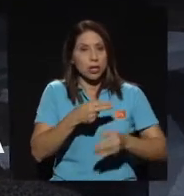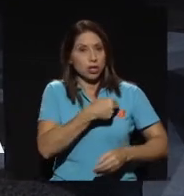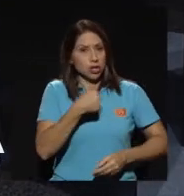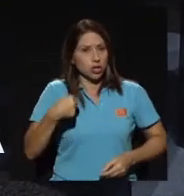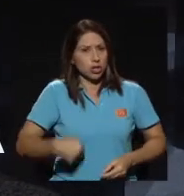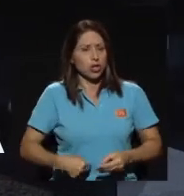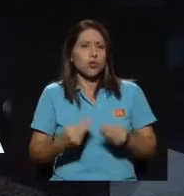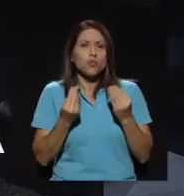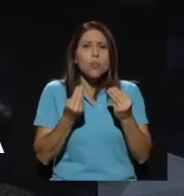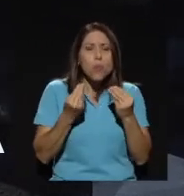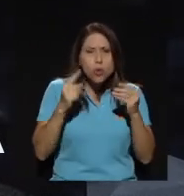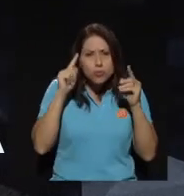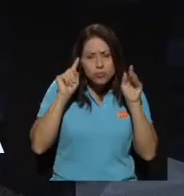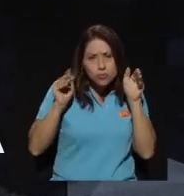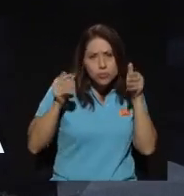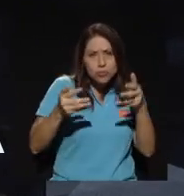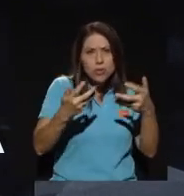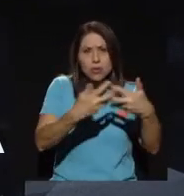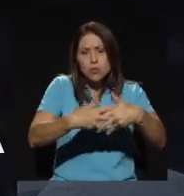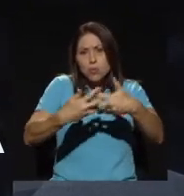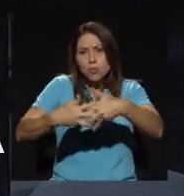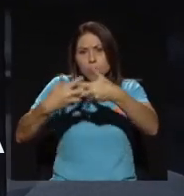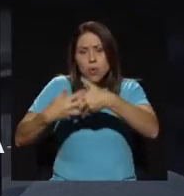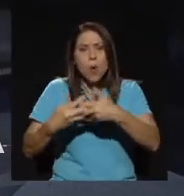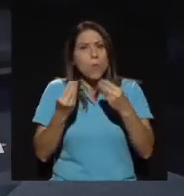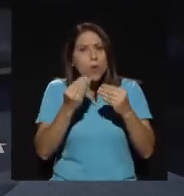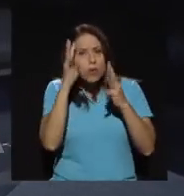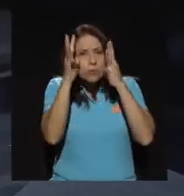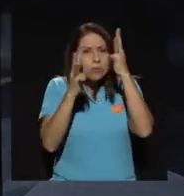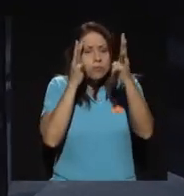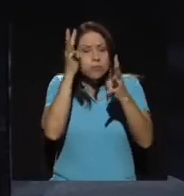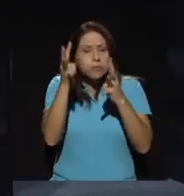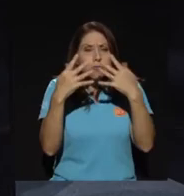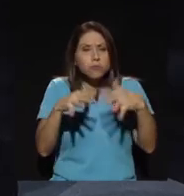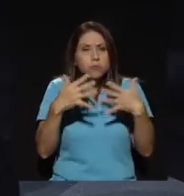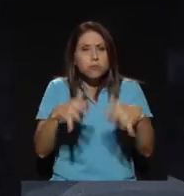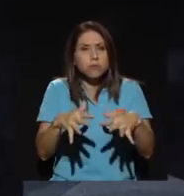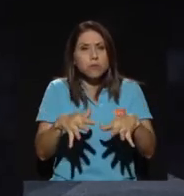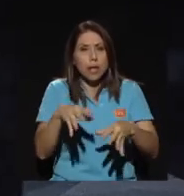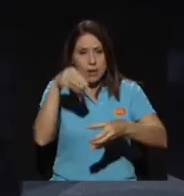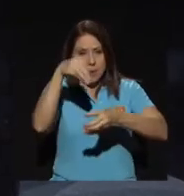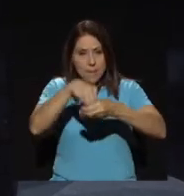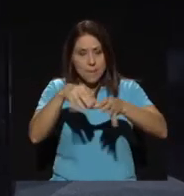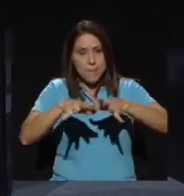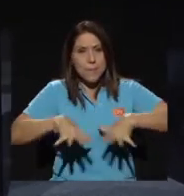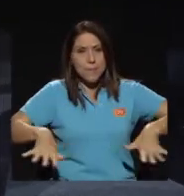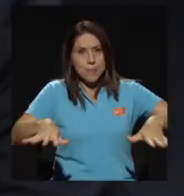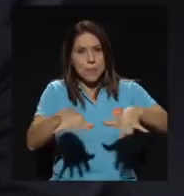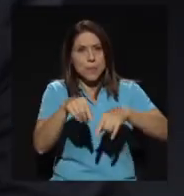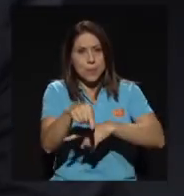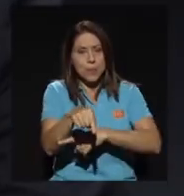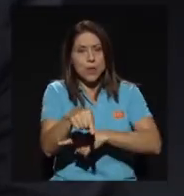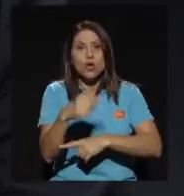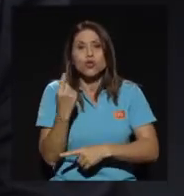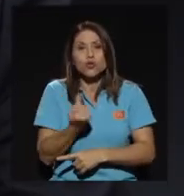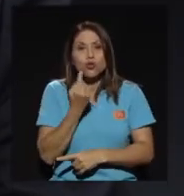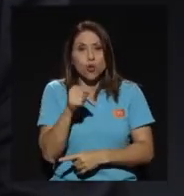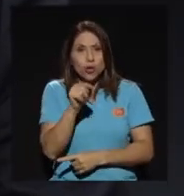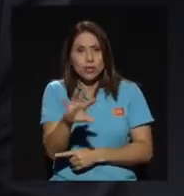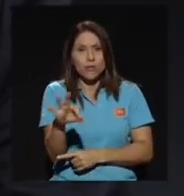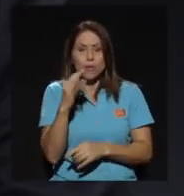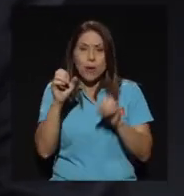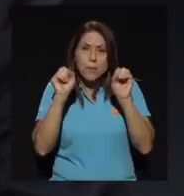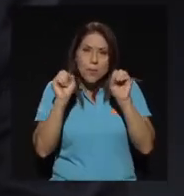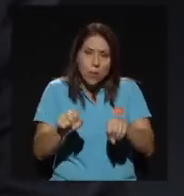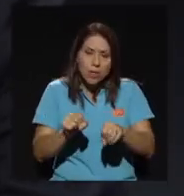emprendedor muy empresario y vive en ese ambiente entonces sólo así el fuerte como ellos han podido sacar la gente